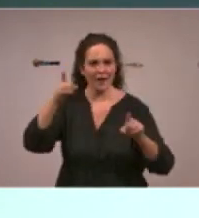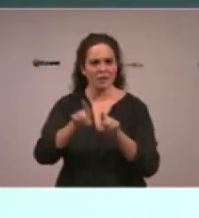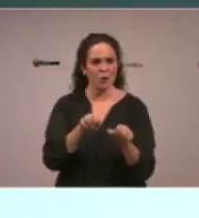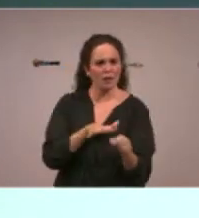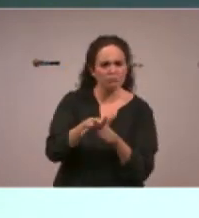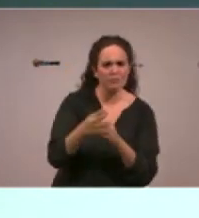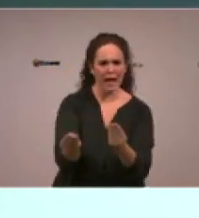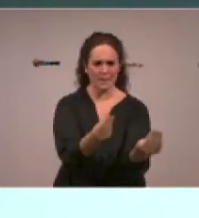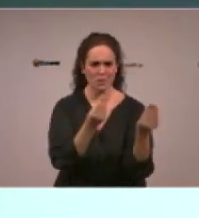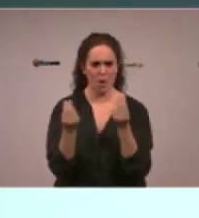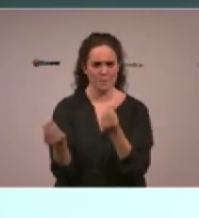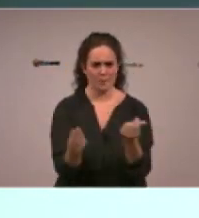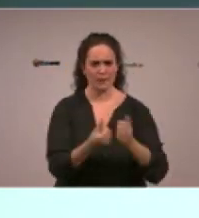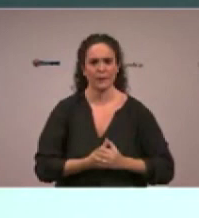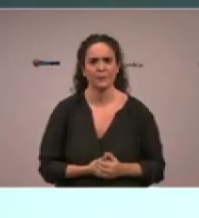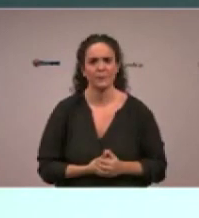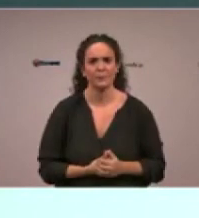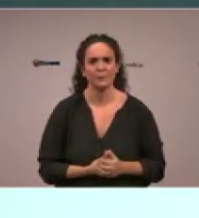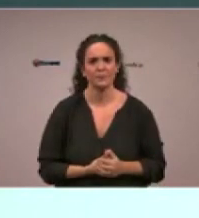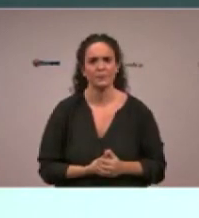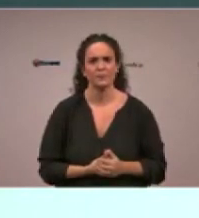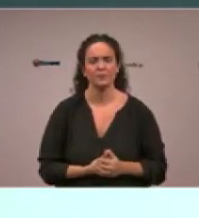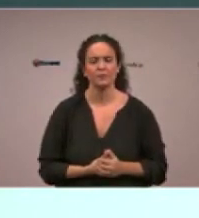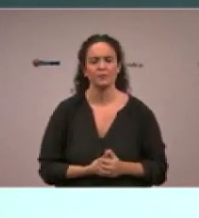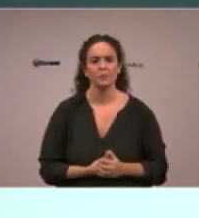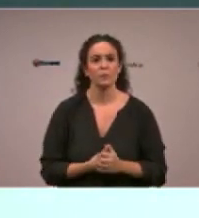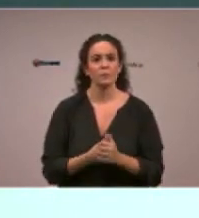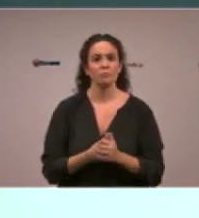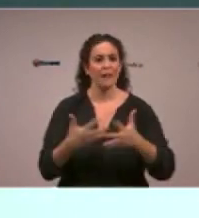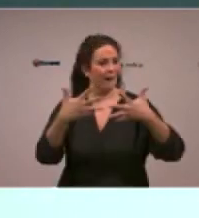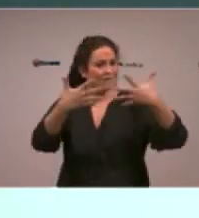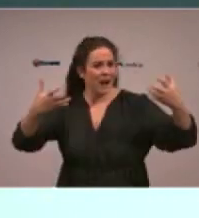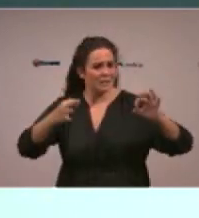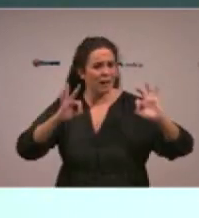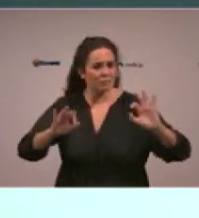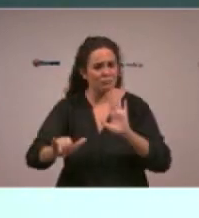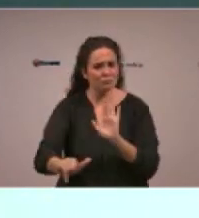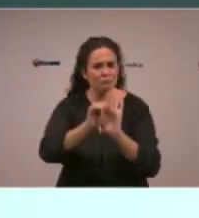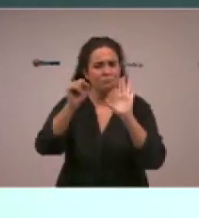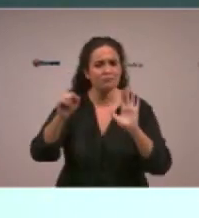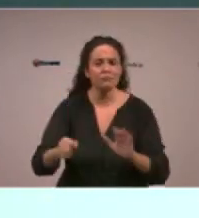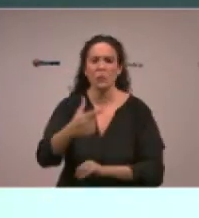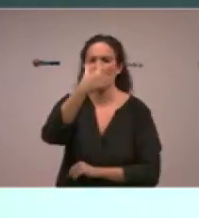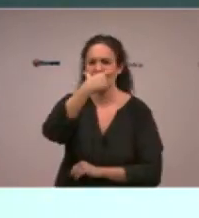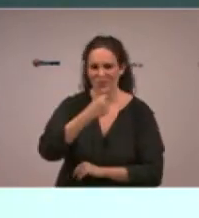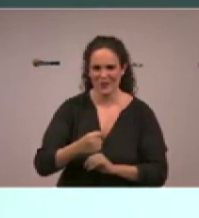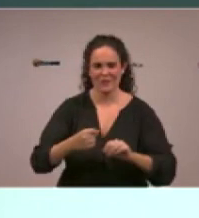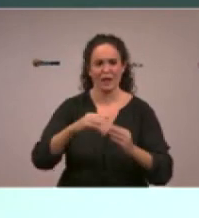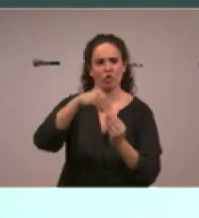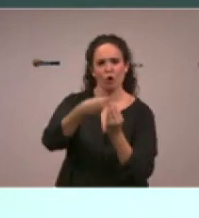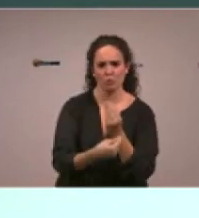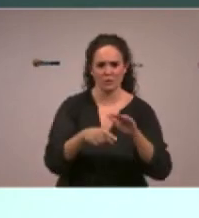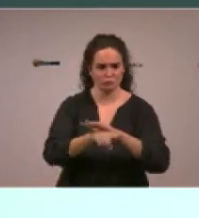el medio ambiente, bajo la premisa de simplificación y unificación de procedimientos administrativos previstos en la